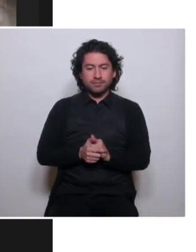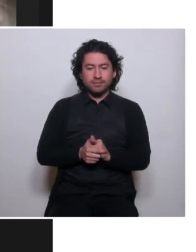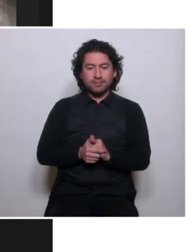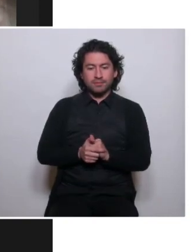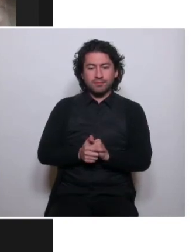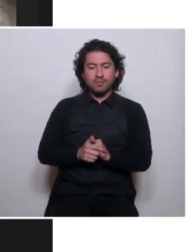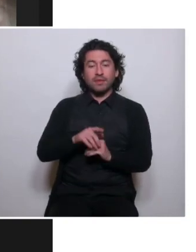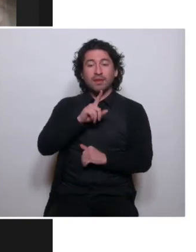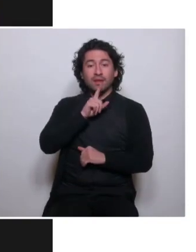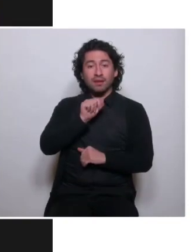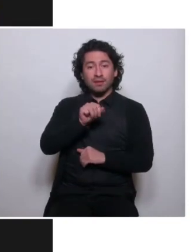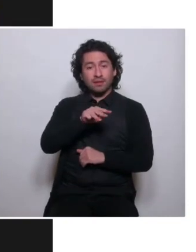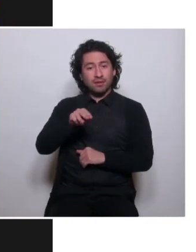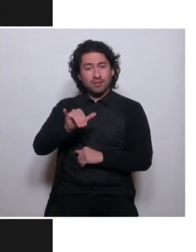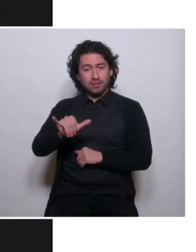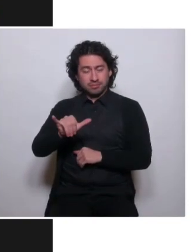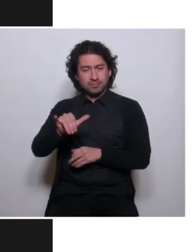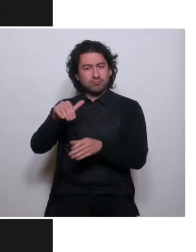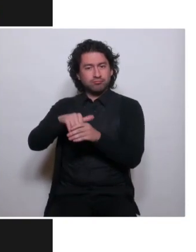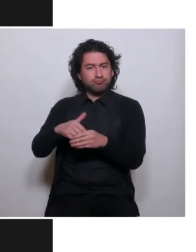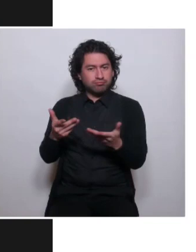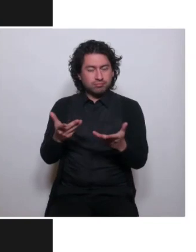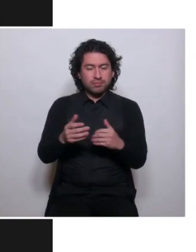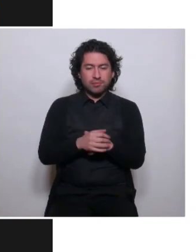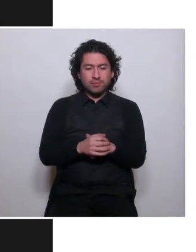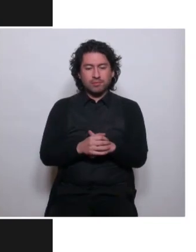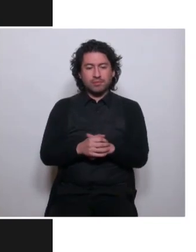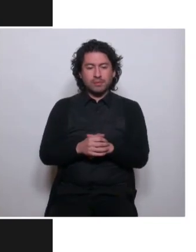Convencional Tami Pustilnik, ¿cómo vota?